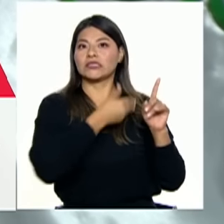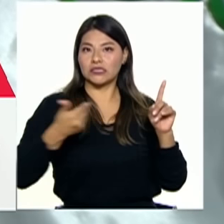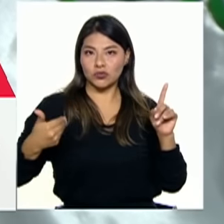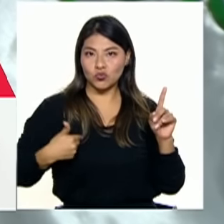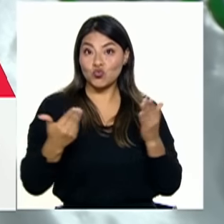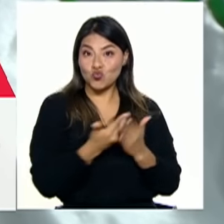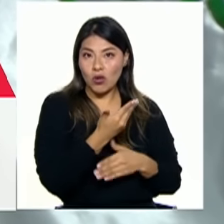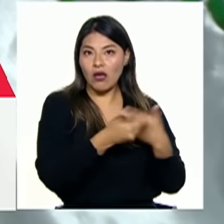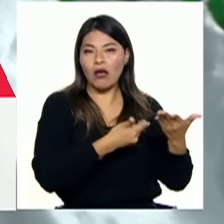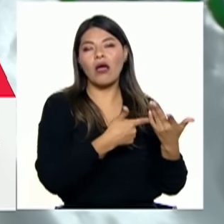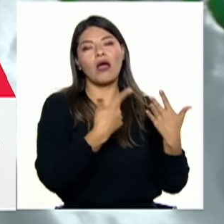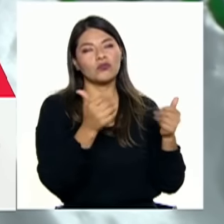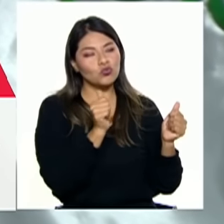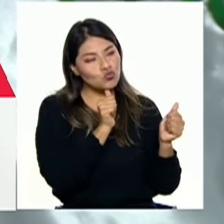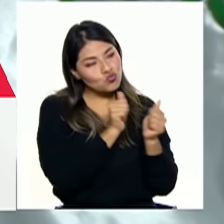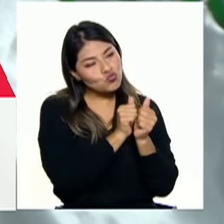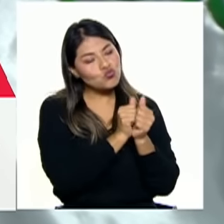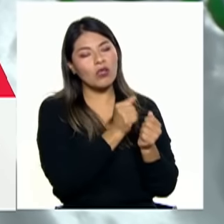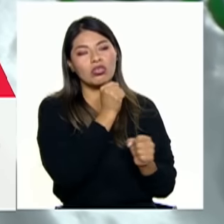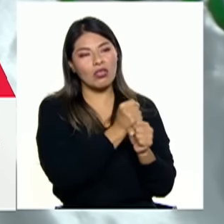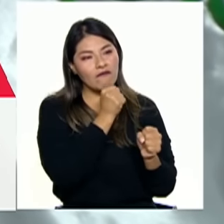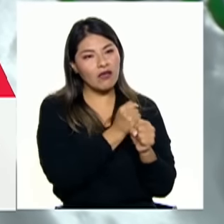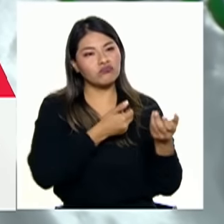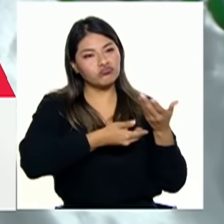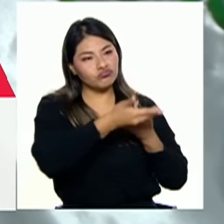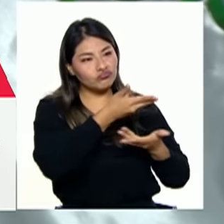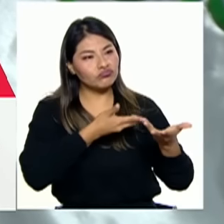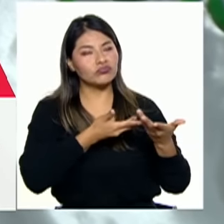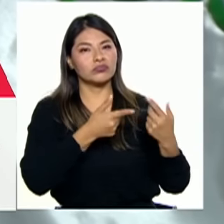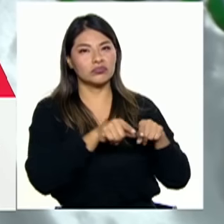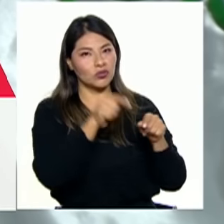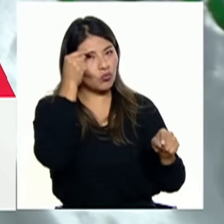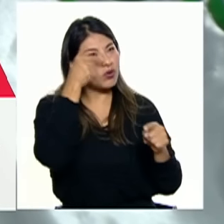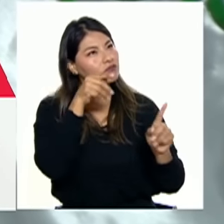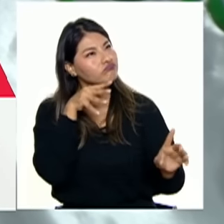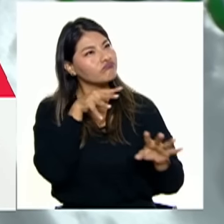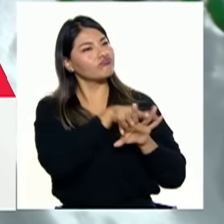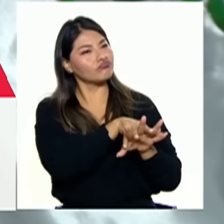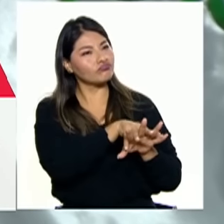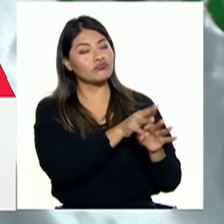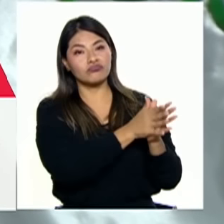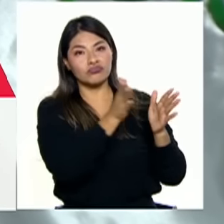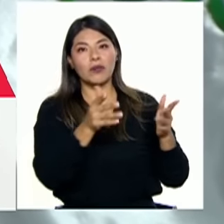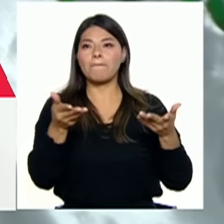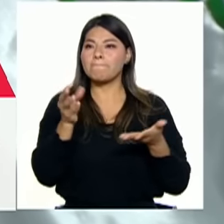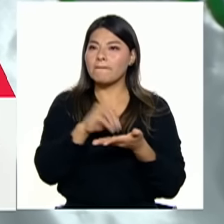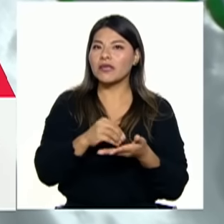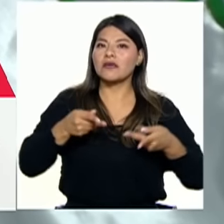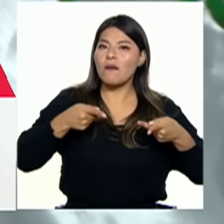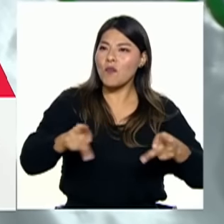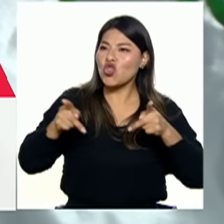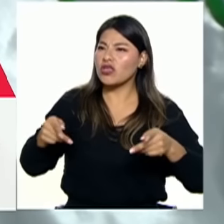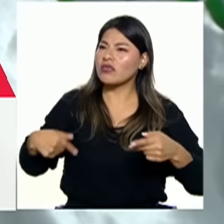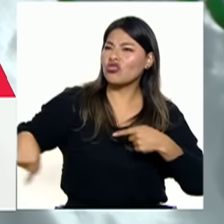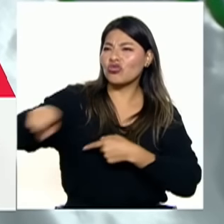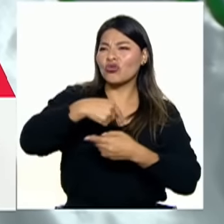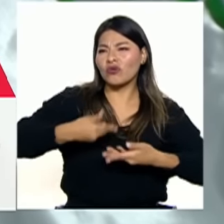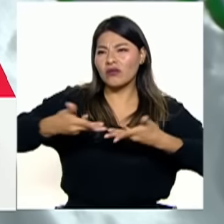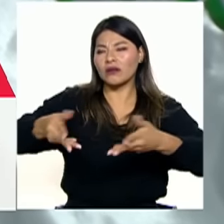juntos por una industria innovadora, inclusive y sostenible, que generará oportunidades para más peruanos. Muchas